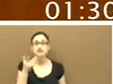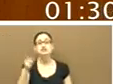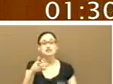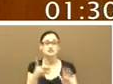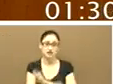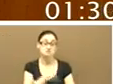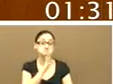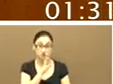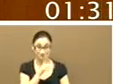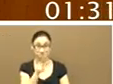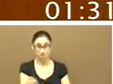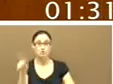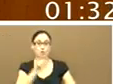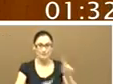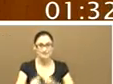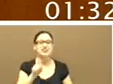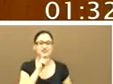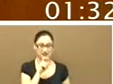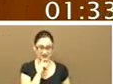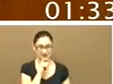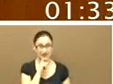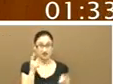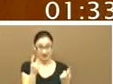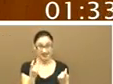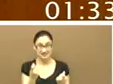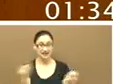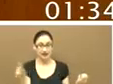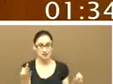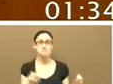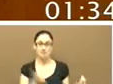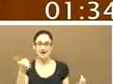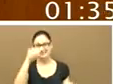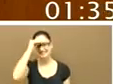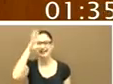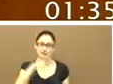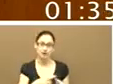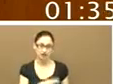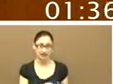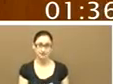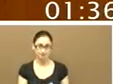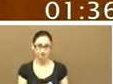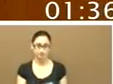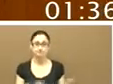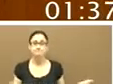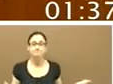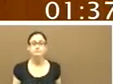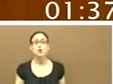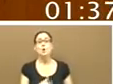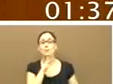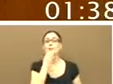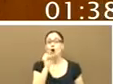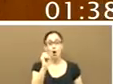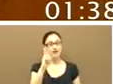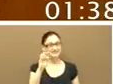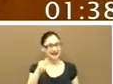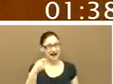problema complejo y requiere de mucha inteligencia política. O cuando Ortega y Gasset decía